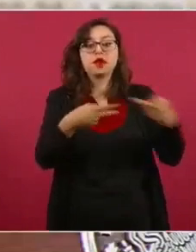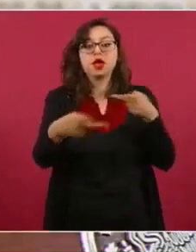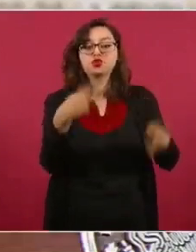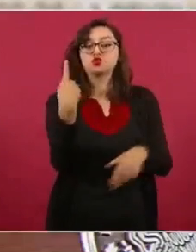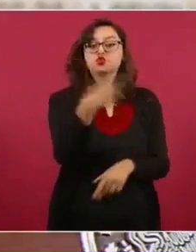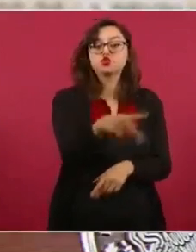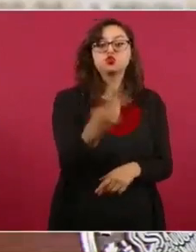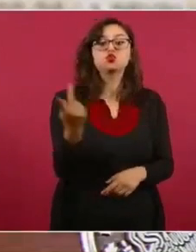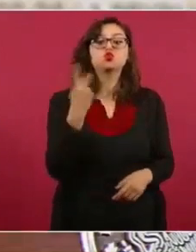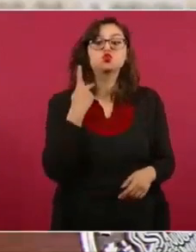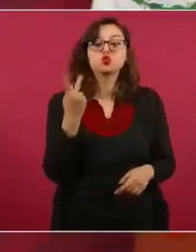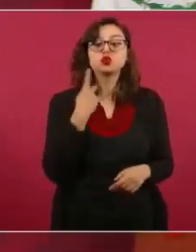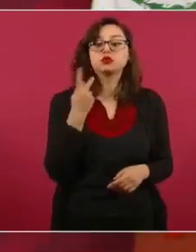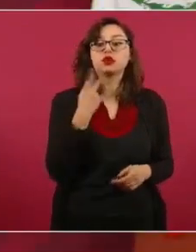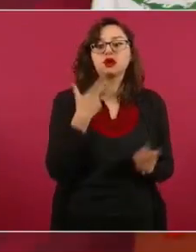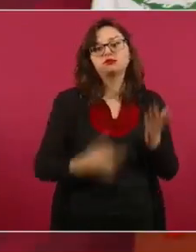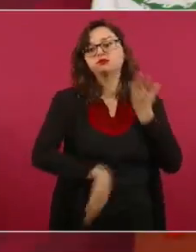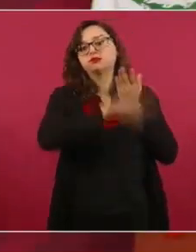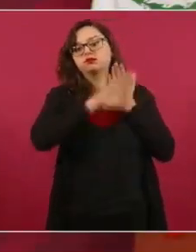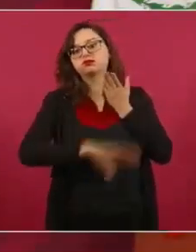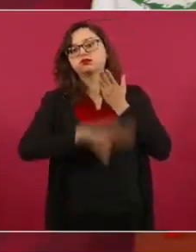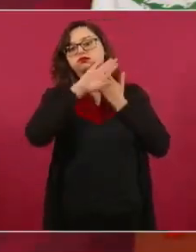por más dinero que manejen.